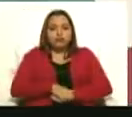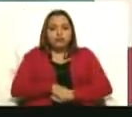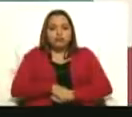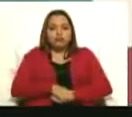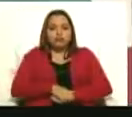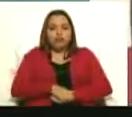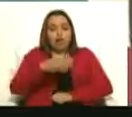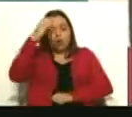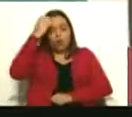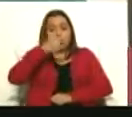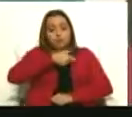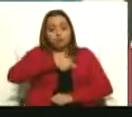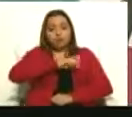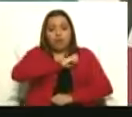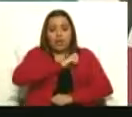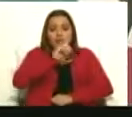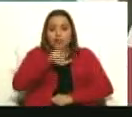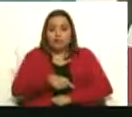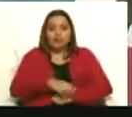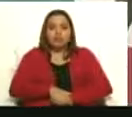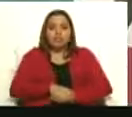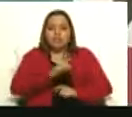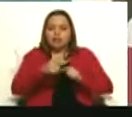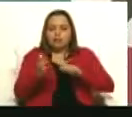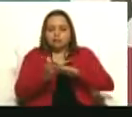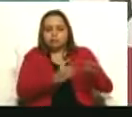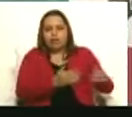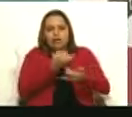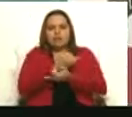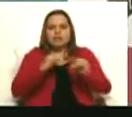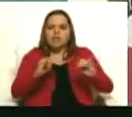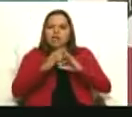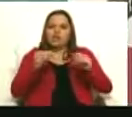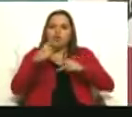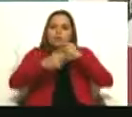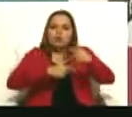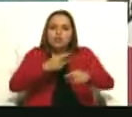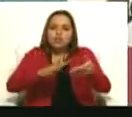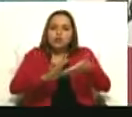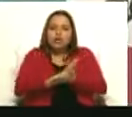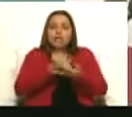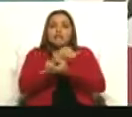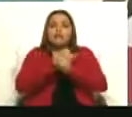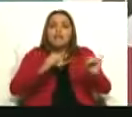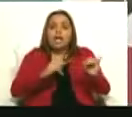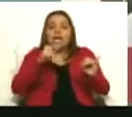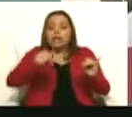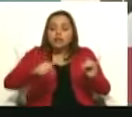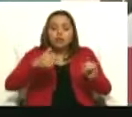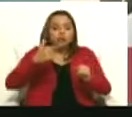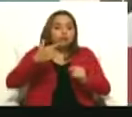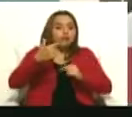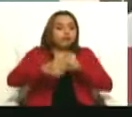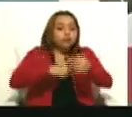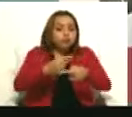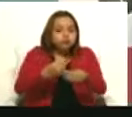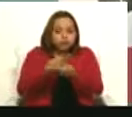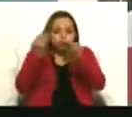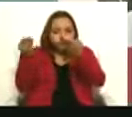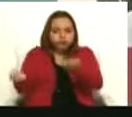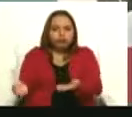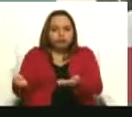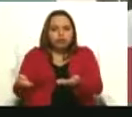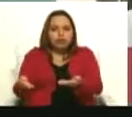que nacimos como República Independiente en todo el proceso de la independencia. Fue una herencia de nuestro padre